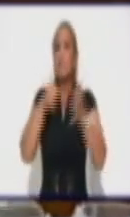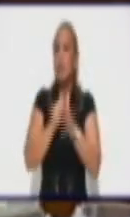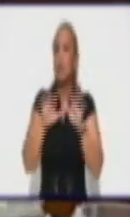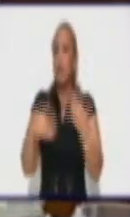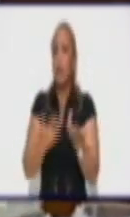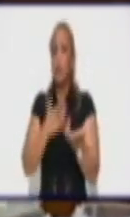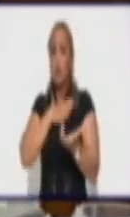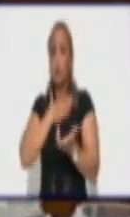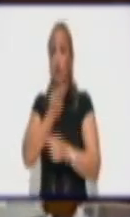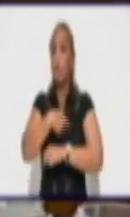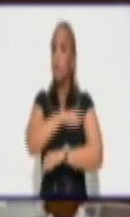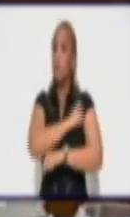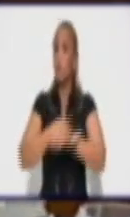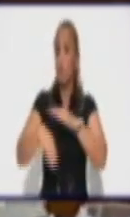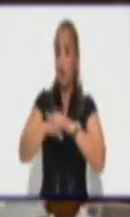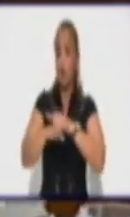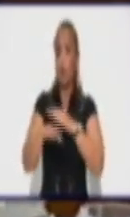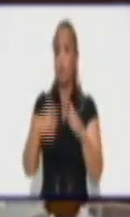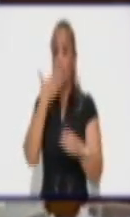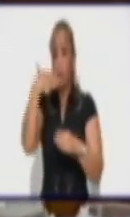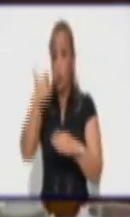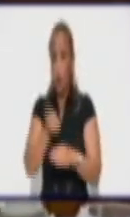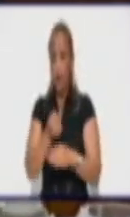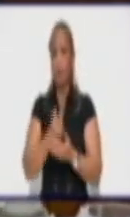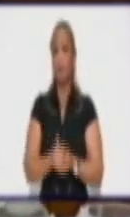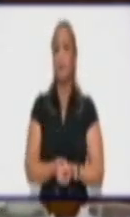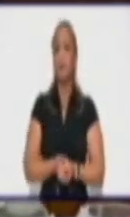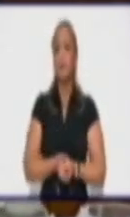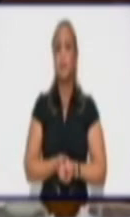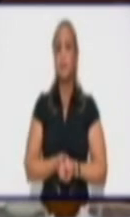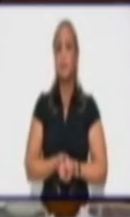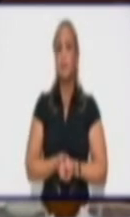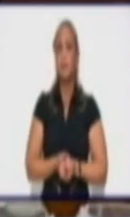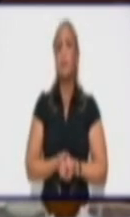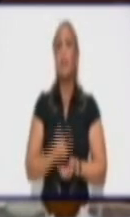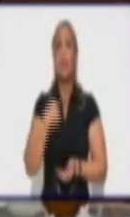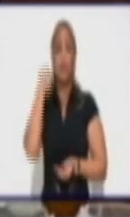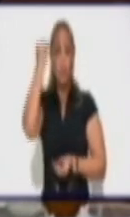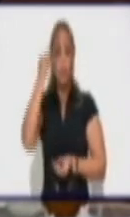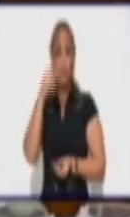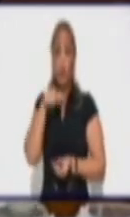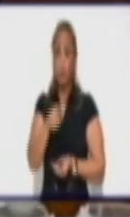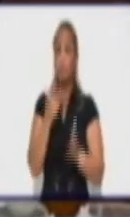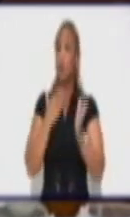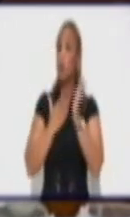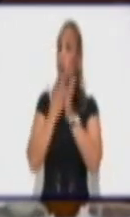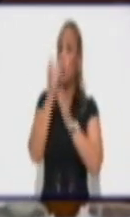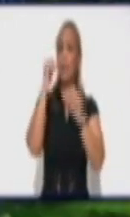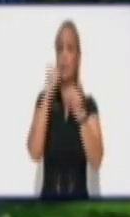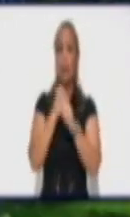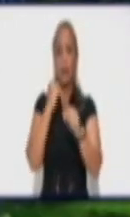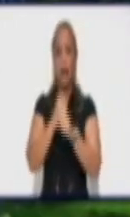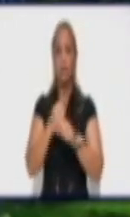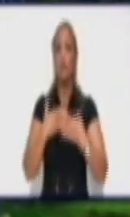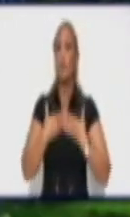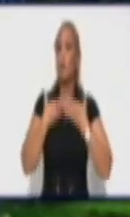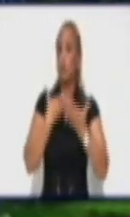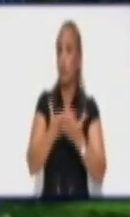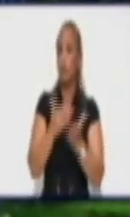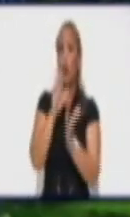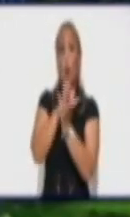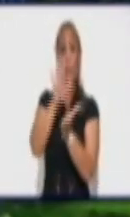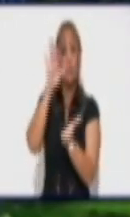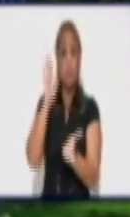de nuestro pueblo y yo creo que en ese sentido vamos a seguir trabajando y demostrando que no hay compromisos con el pueblo y lo he